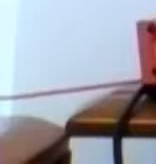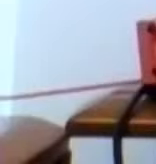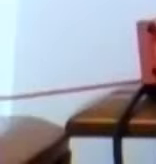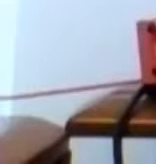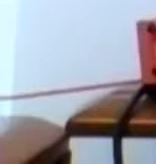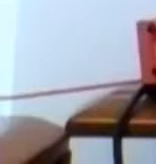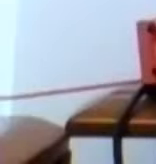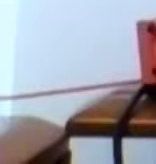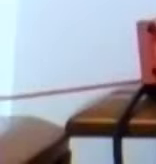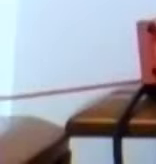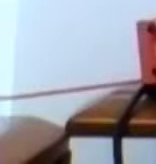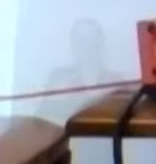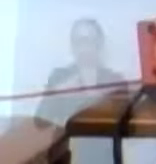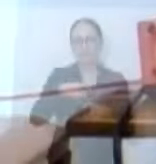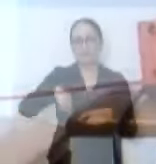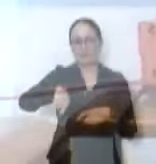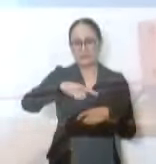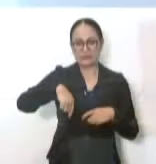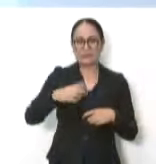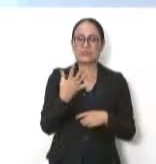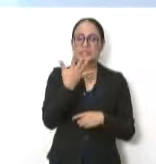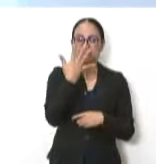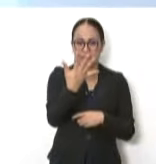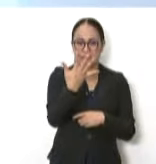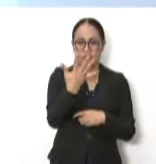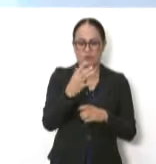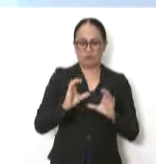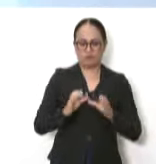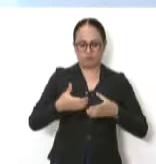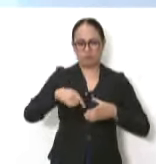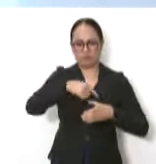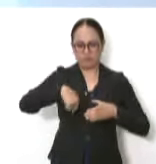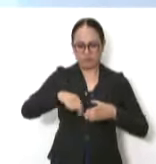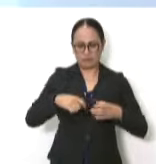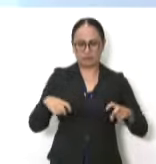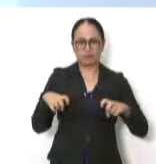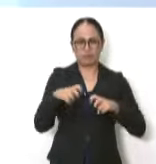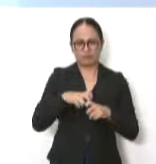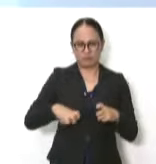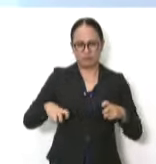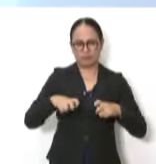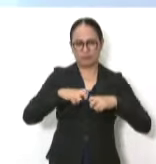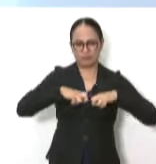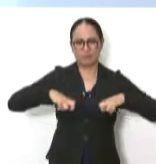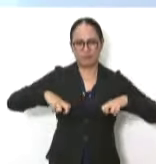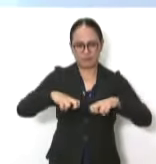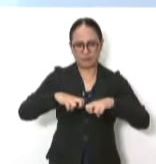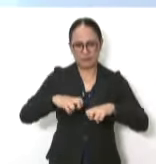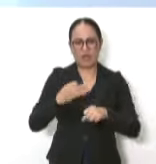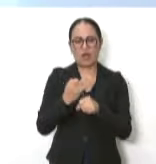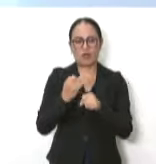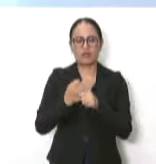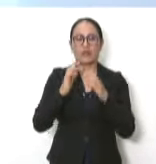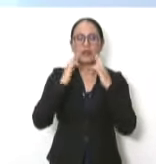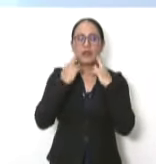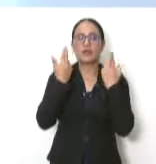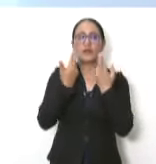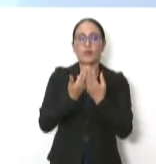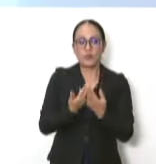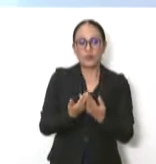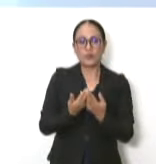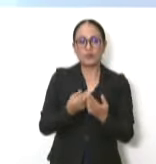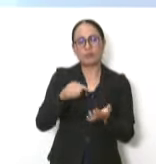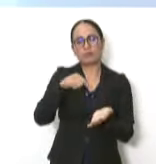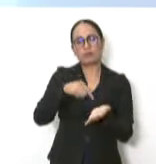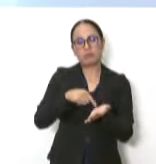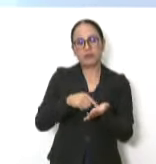cual los cinco comisionados nos reunimos para dar inicio a la sesión que corresponde